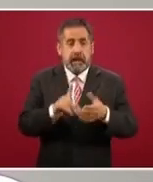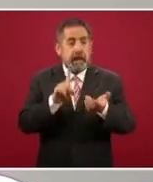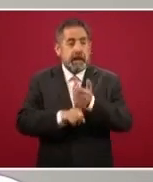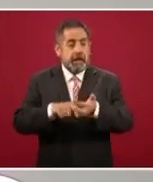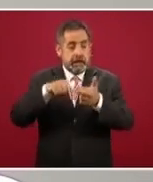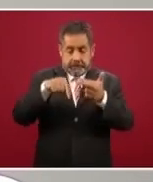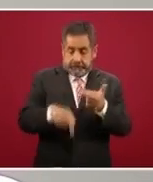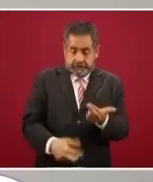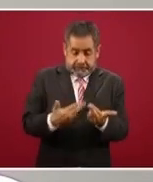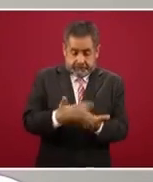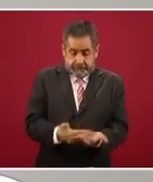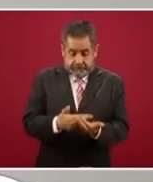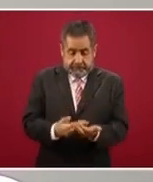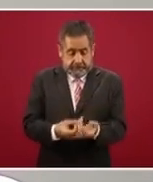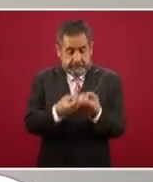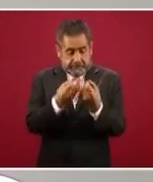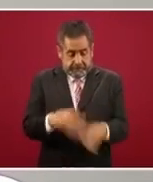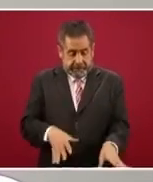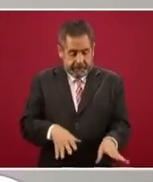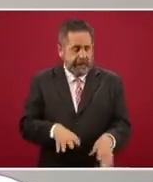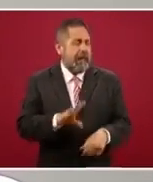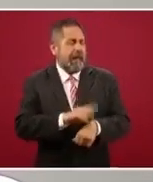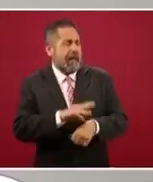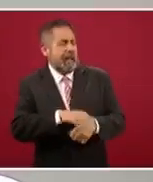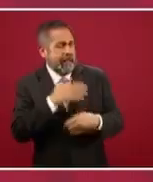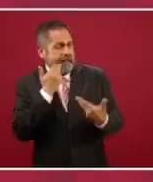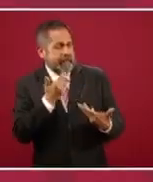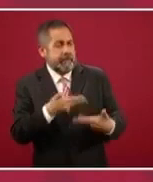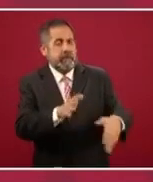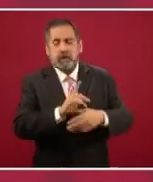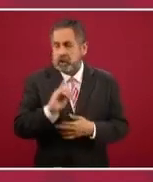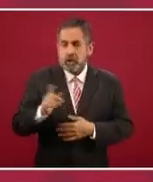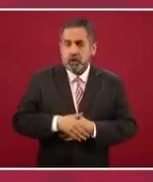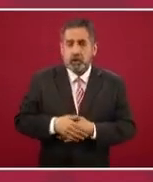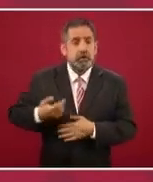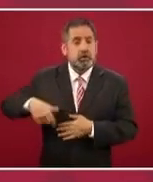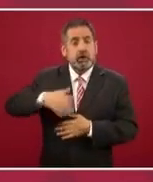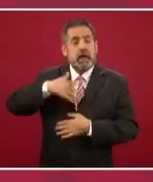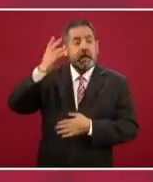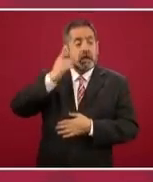acuíferos. Nosotros prohibimos el fracking.